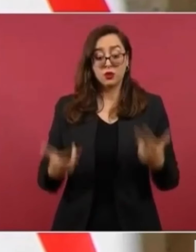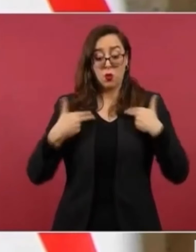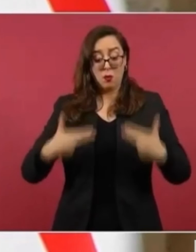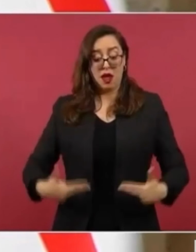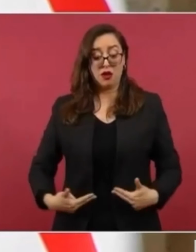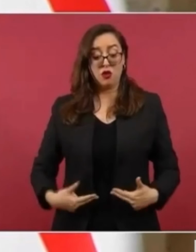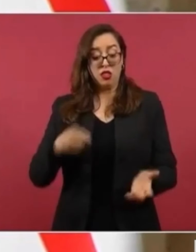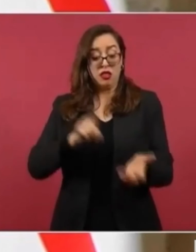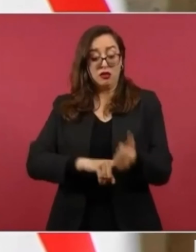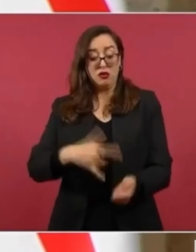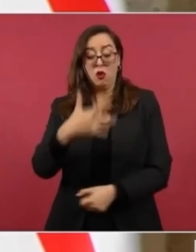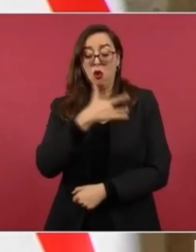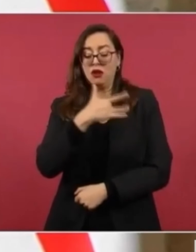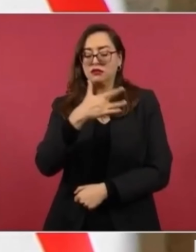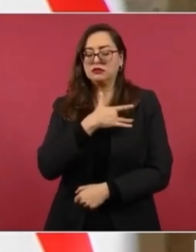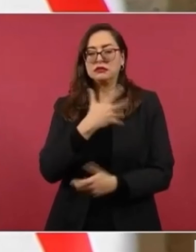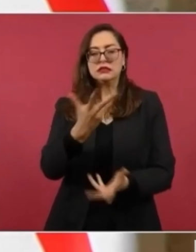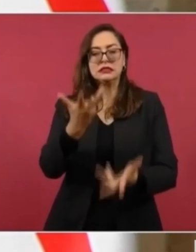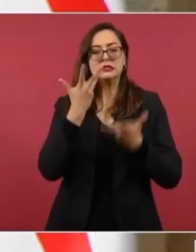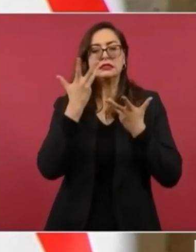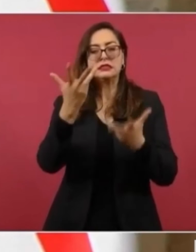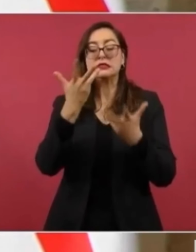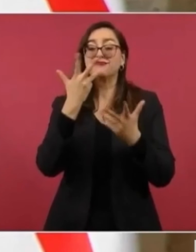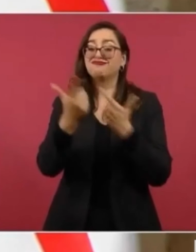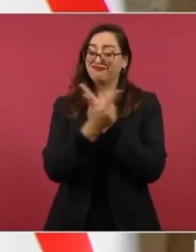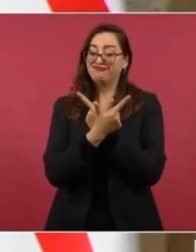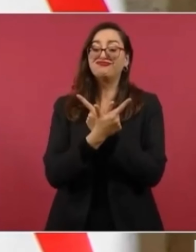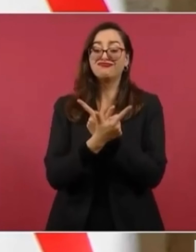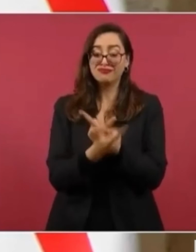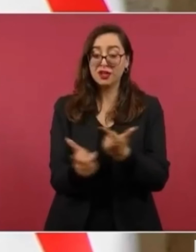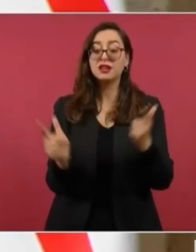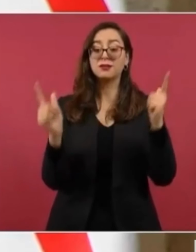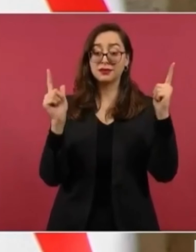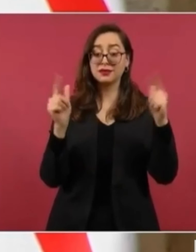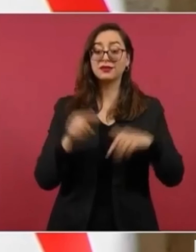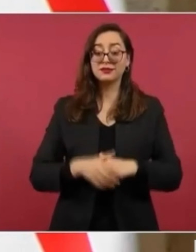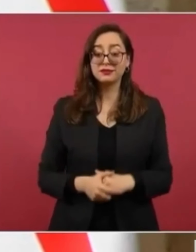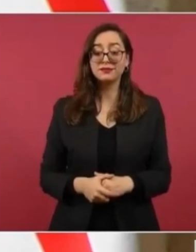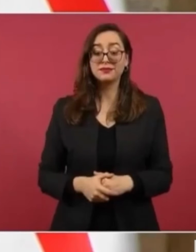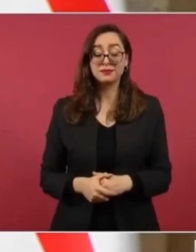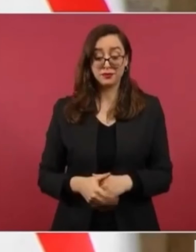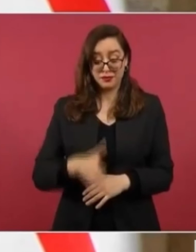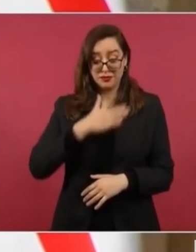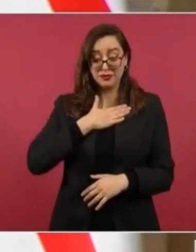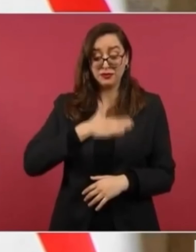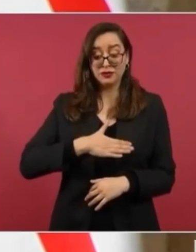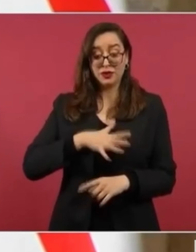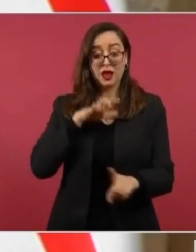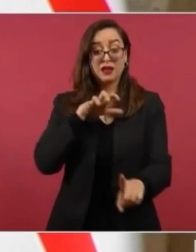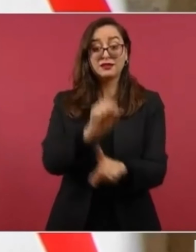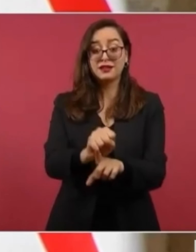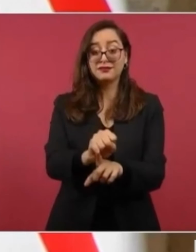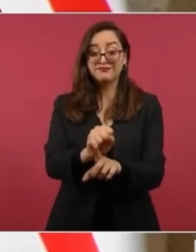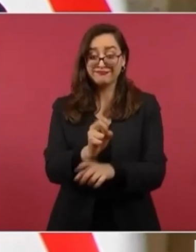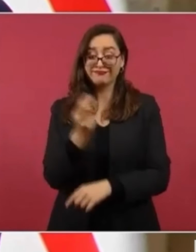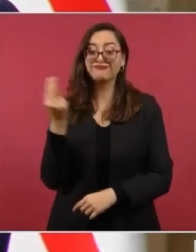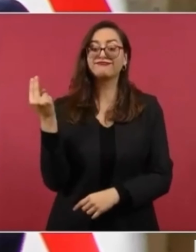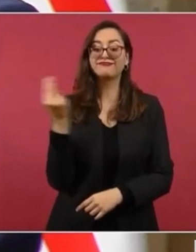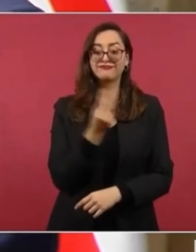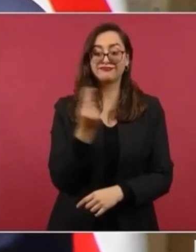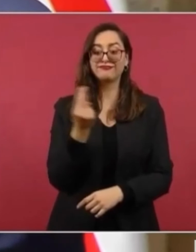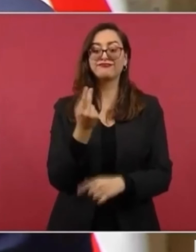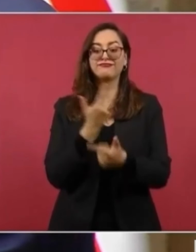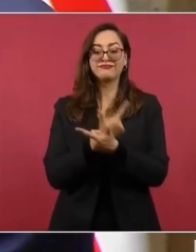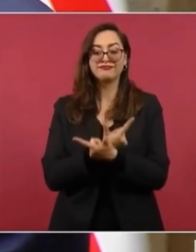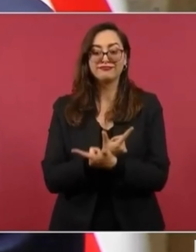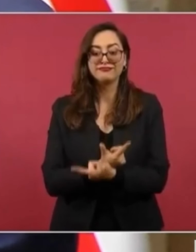humano. Para ser justos es necesario ser libres. Los sentimientos